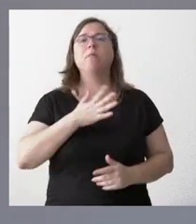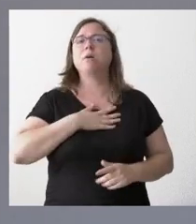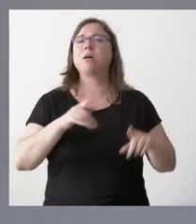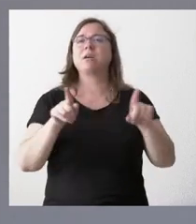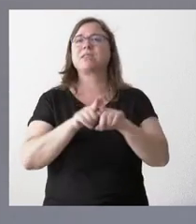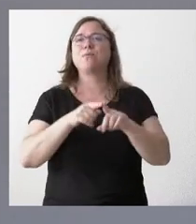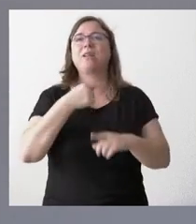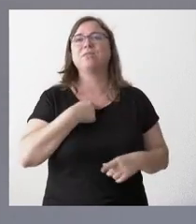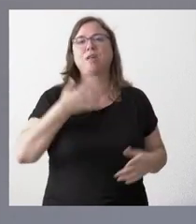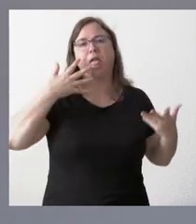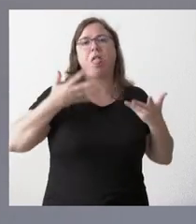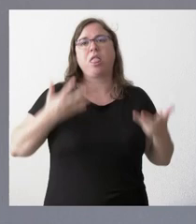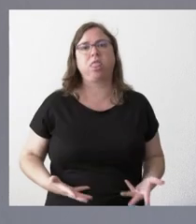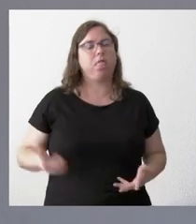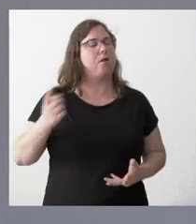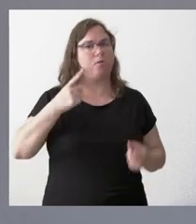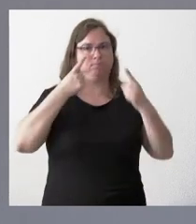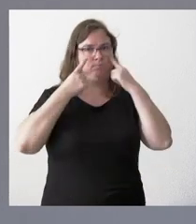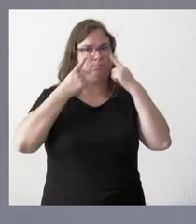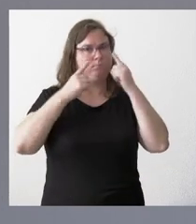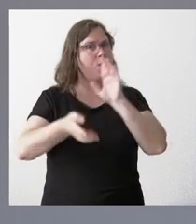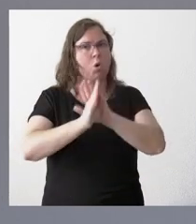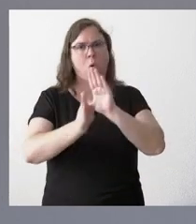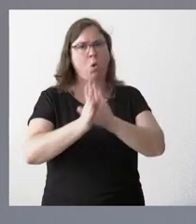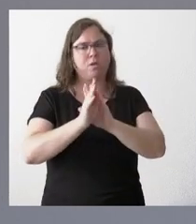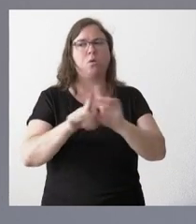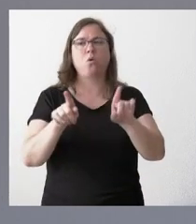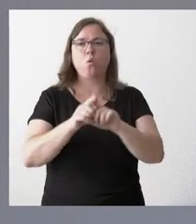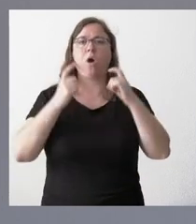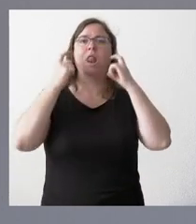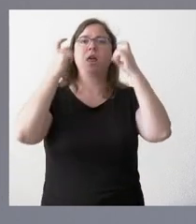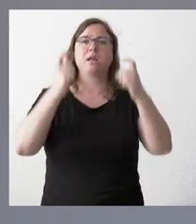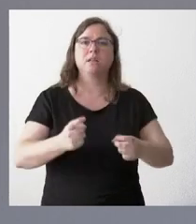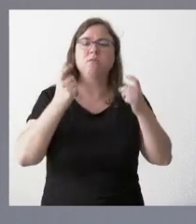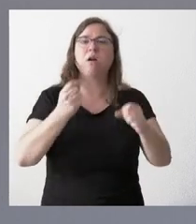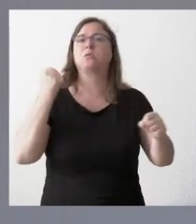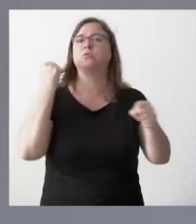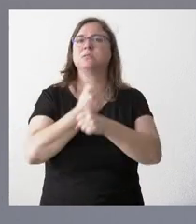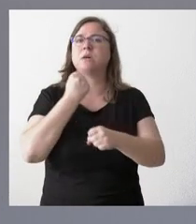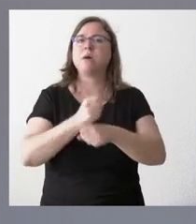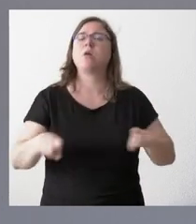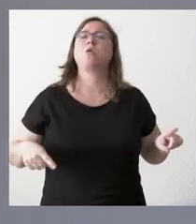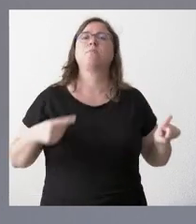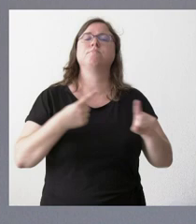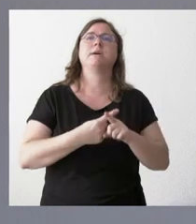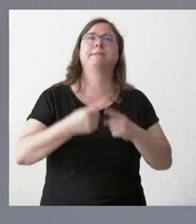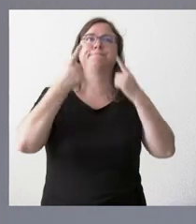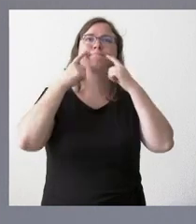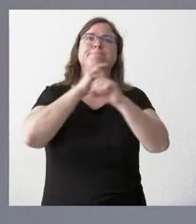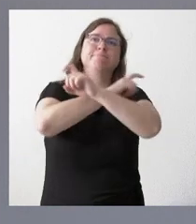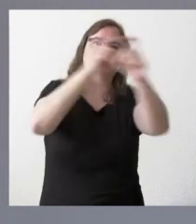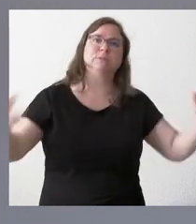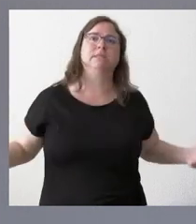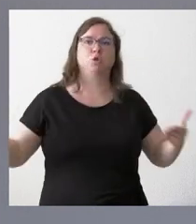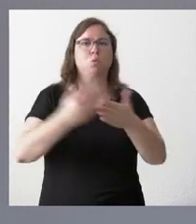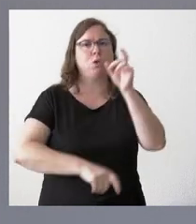ningún momento bajar la guardia, sino todo lo contrario, seguir manteniendo todo el esfuerzo, toda la dedicación y hacer llamamiento a todos los ciudadanos de